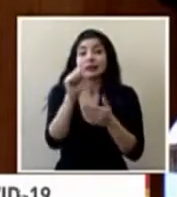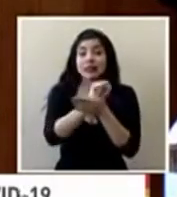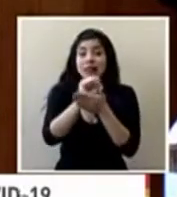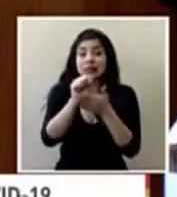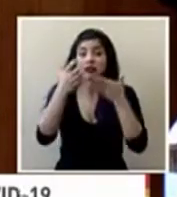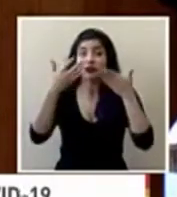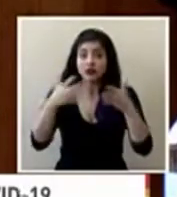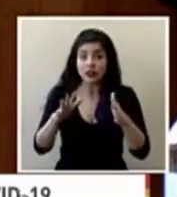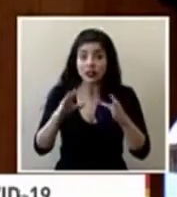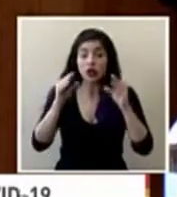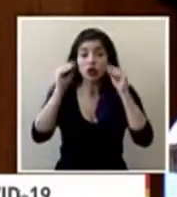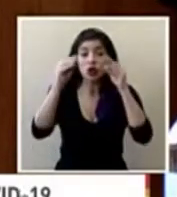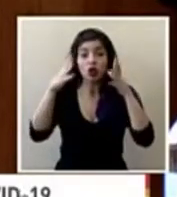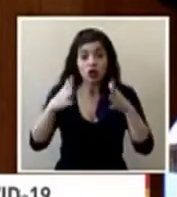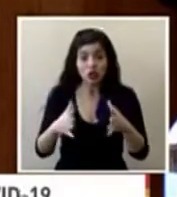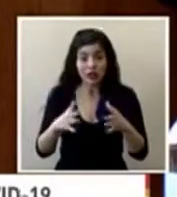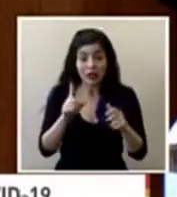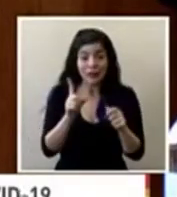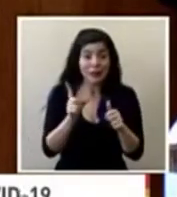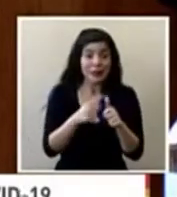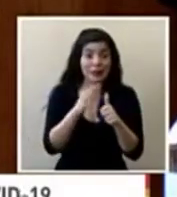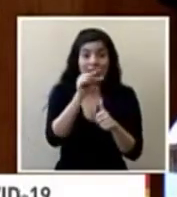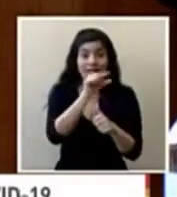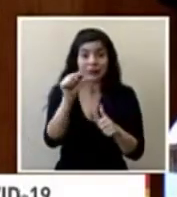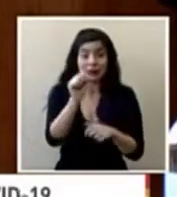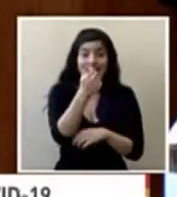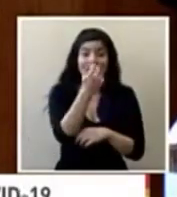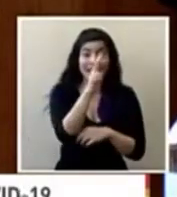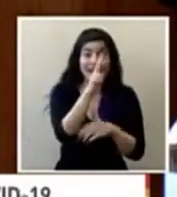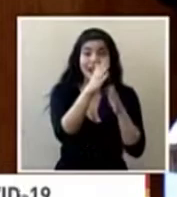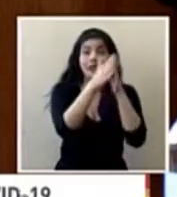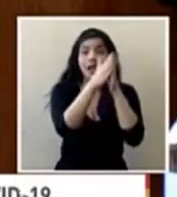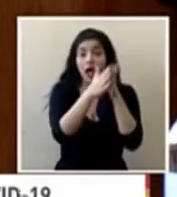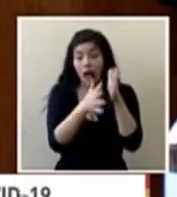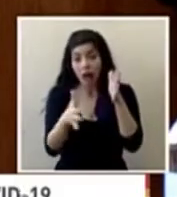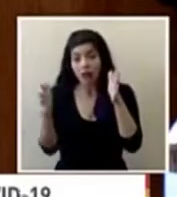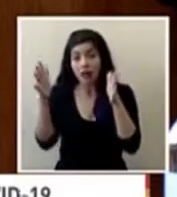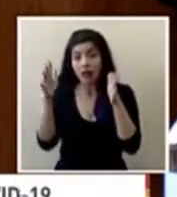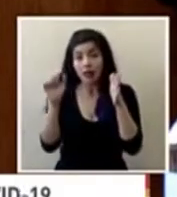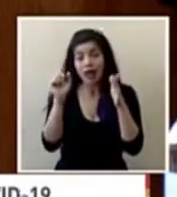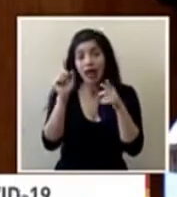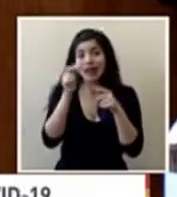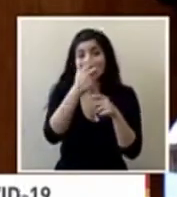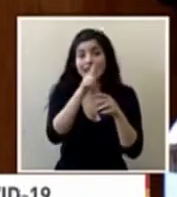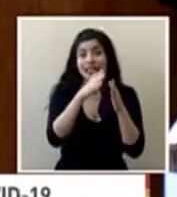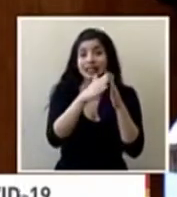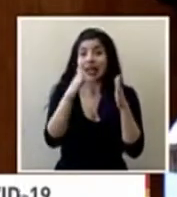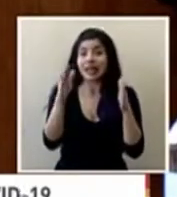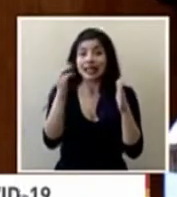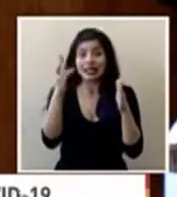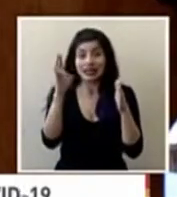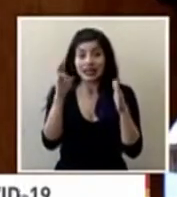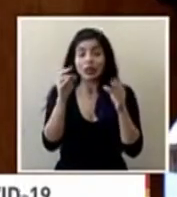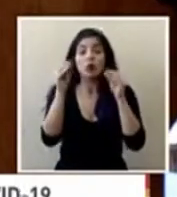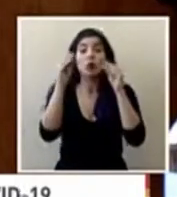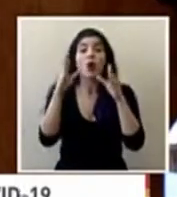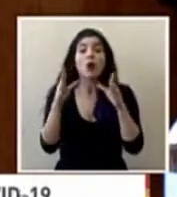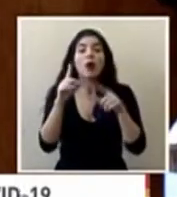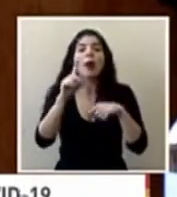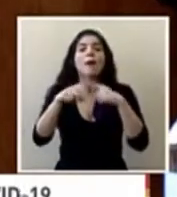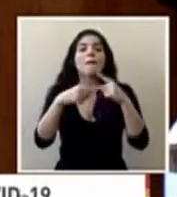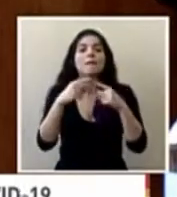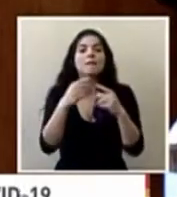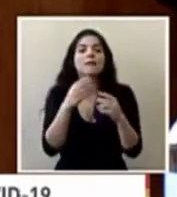Santa, los docentes, la primera semana del 13 en adelante, del 13 al 17, van a participar en un proceso